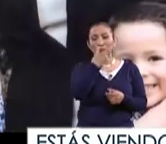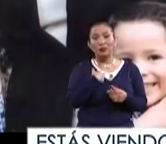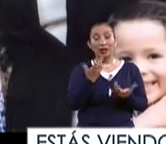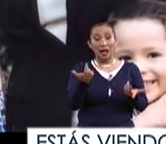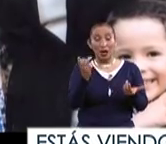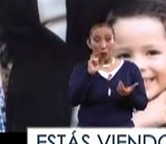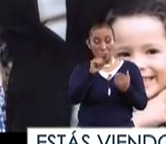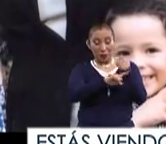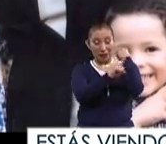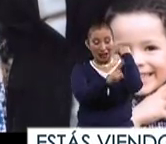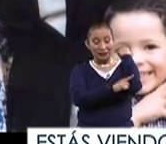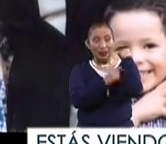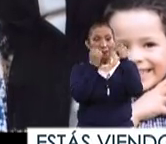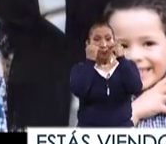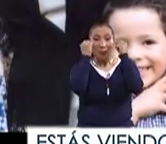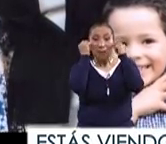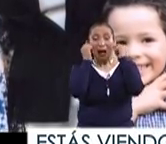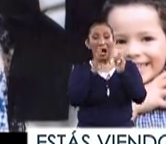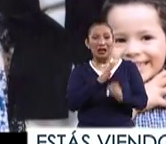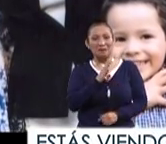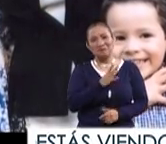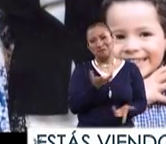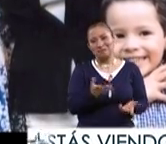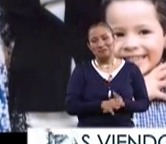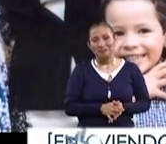se llenaba de pecas cuando estaba embarazada.